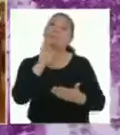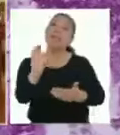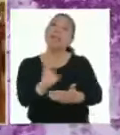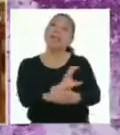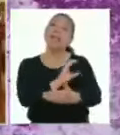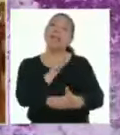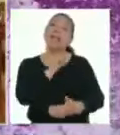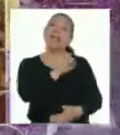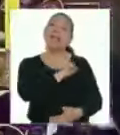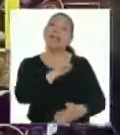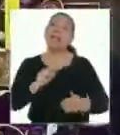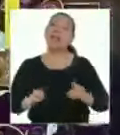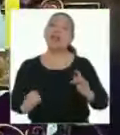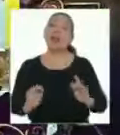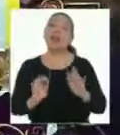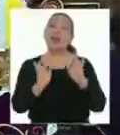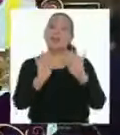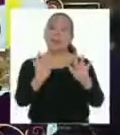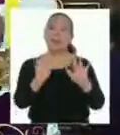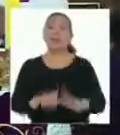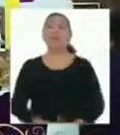milagros.